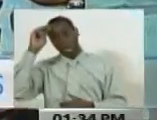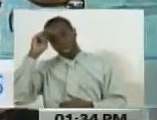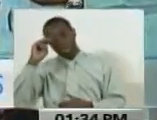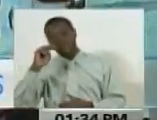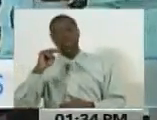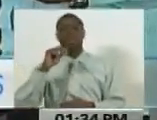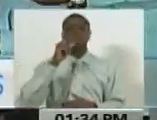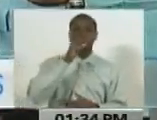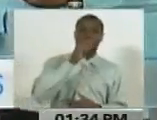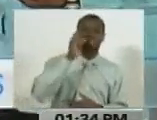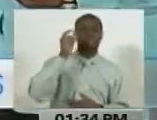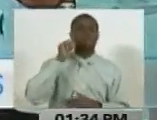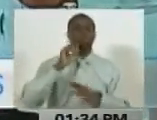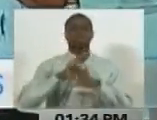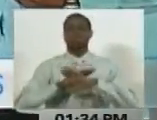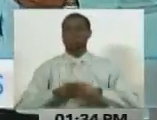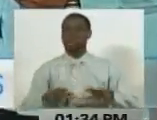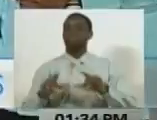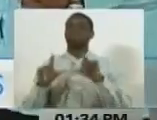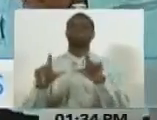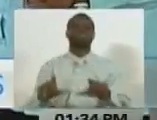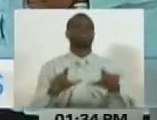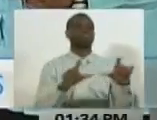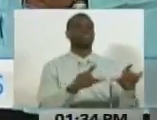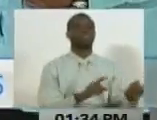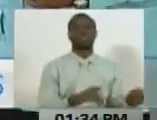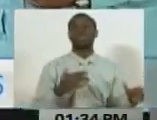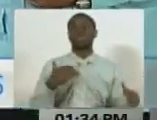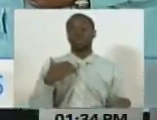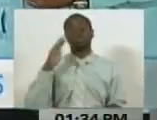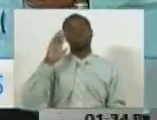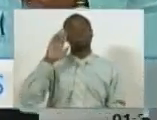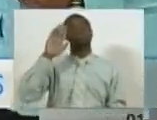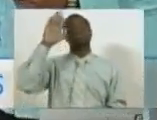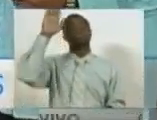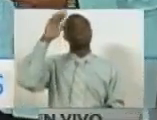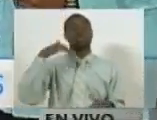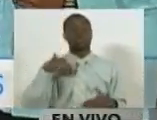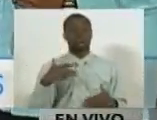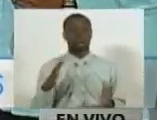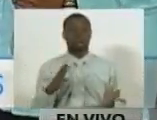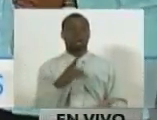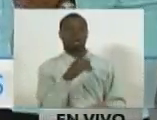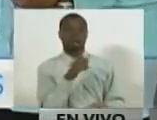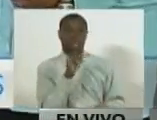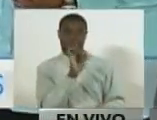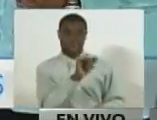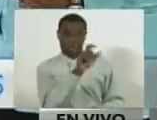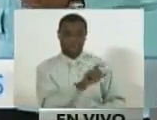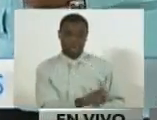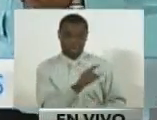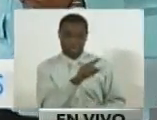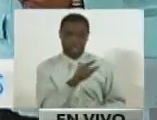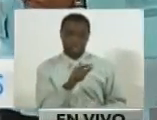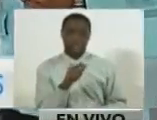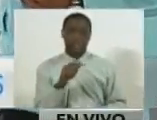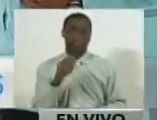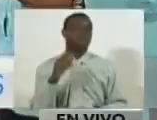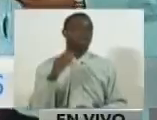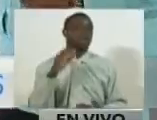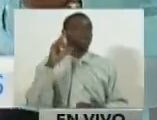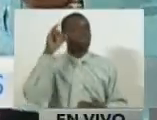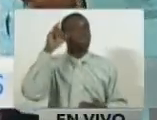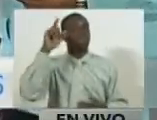con su titularidad. Aspiro, ministro, compañero y hermano Elías Agua, a que lleguemos muy pronto